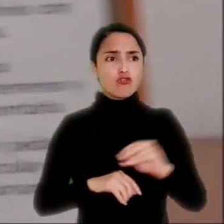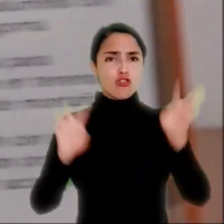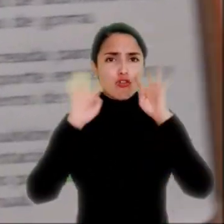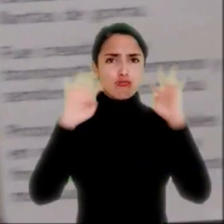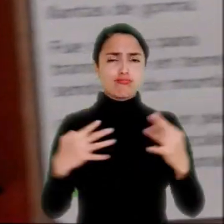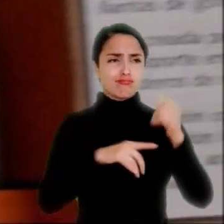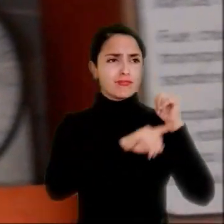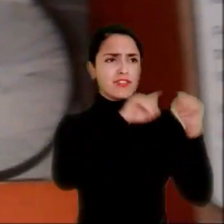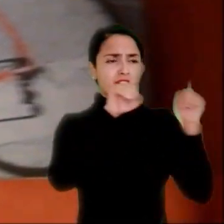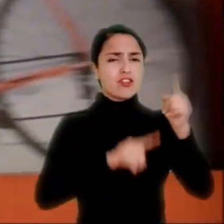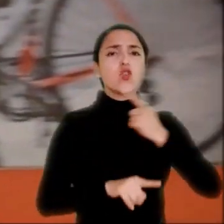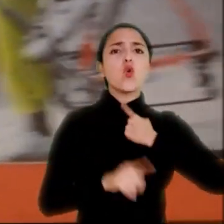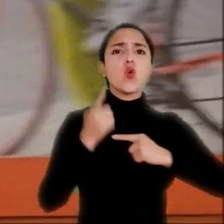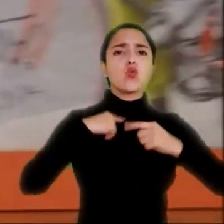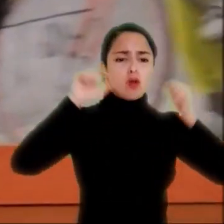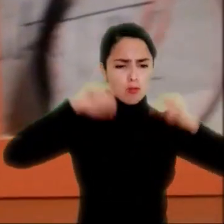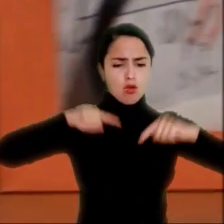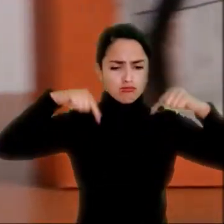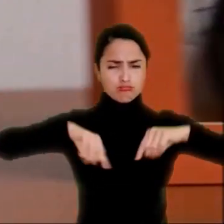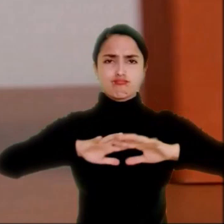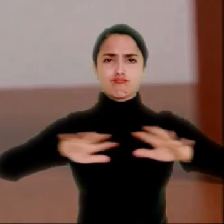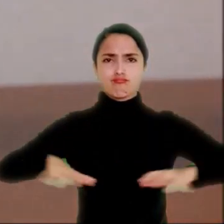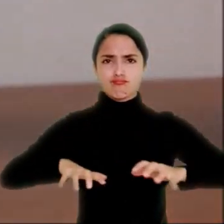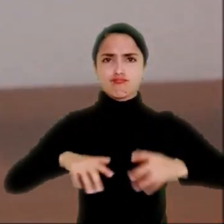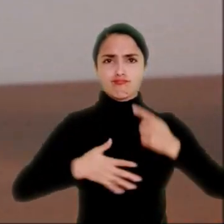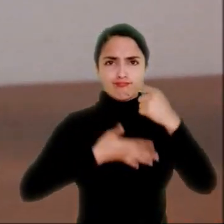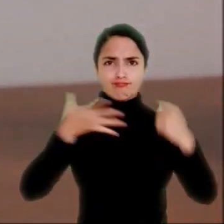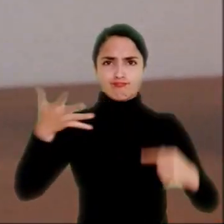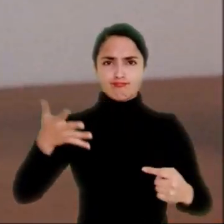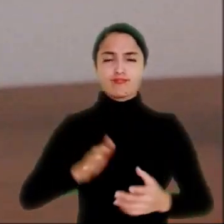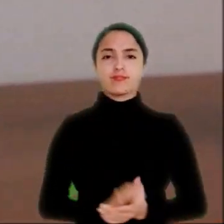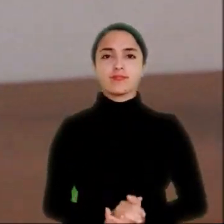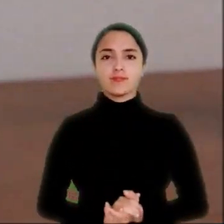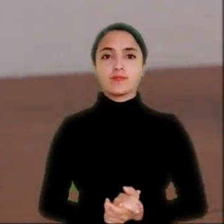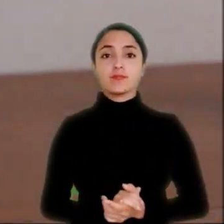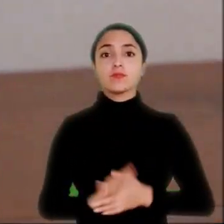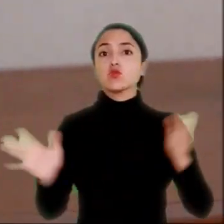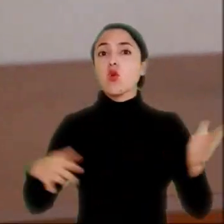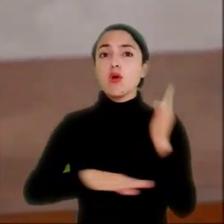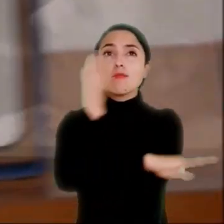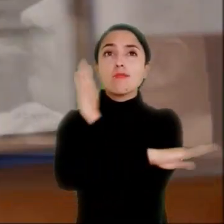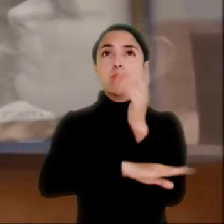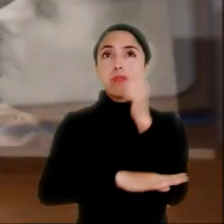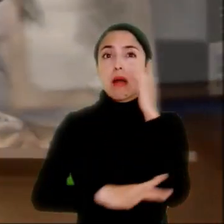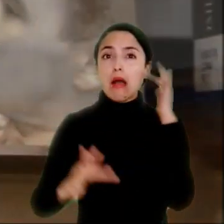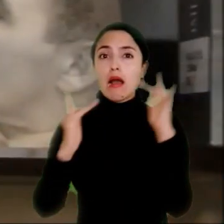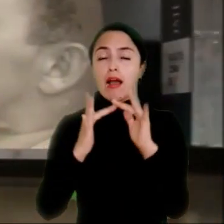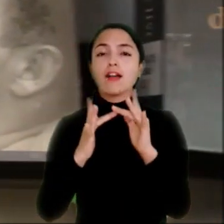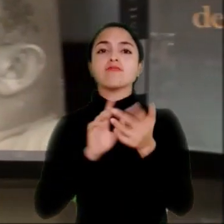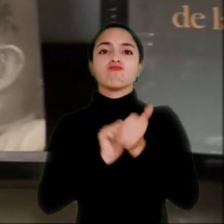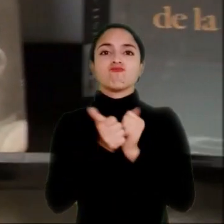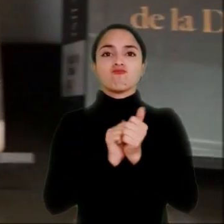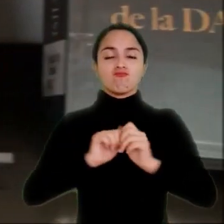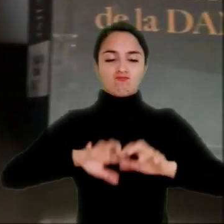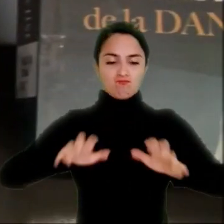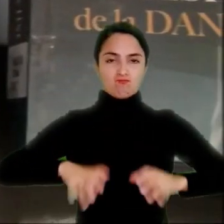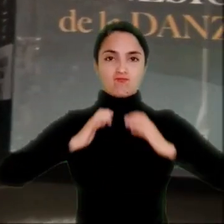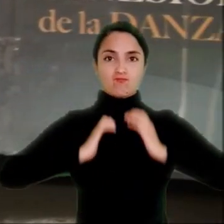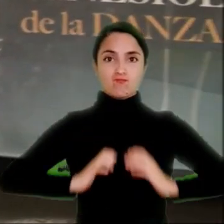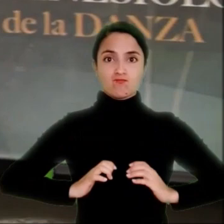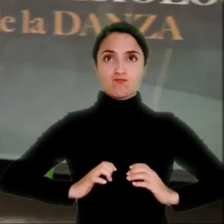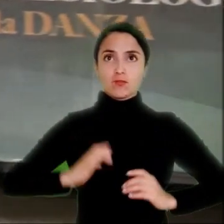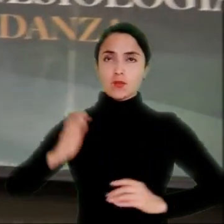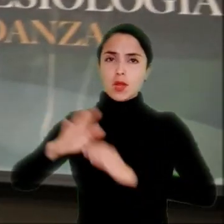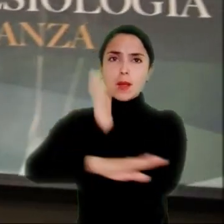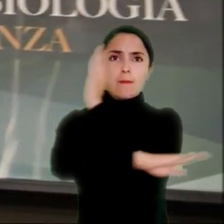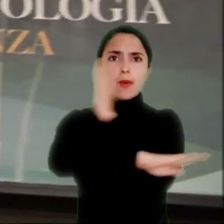todos los públicos. Su colección consta de varios títulos relacionados con el deporte y la actividad física,